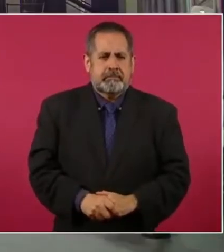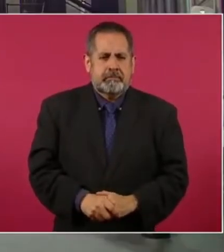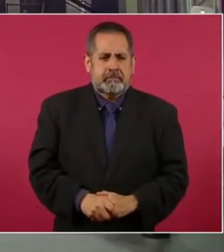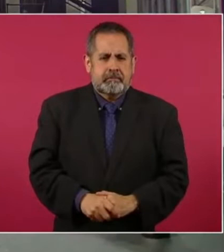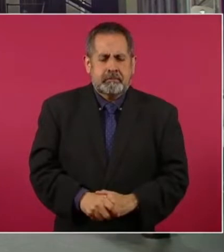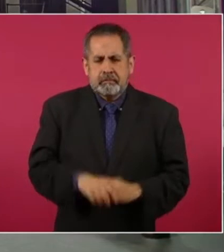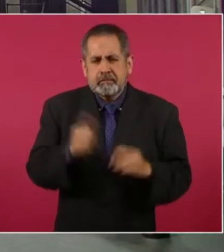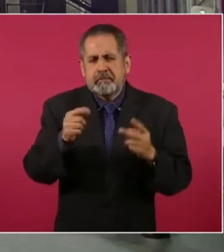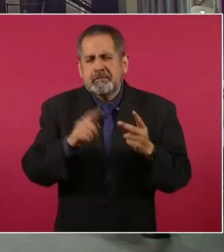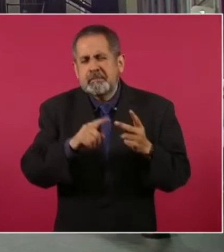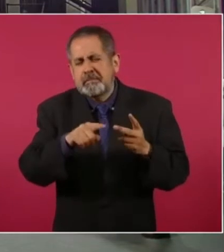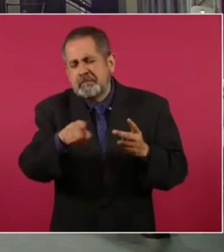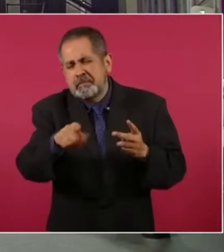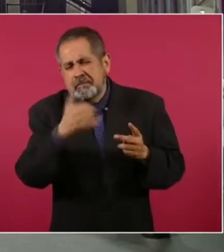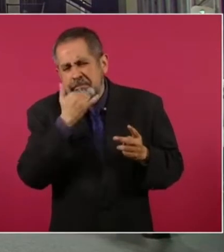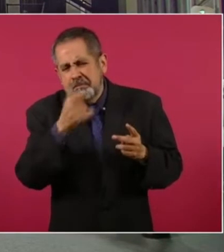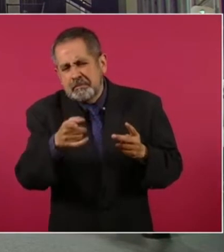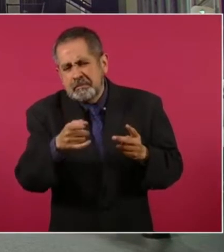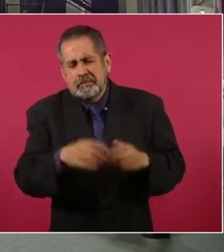¿La otra?